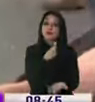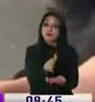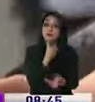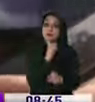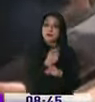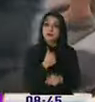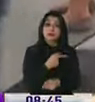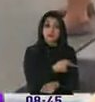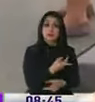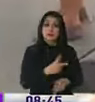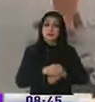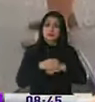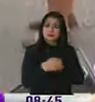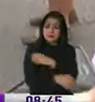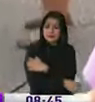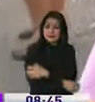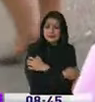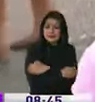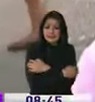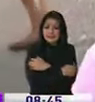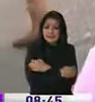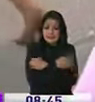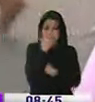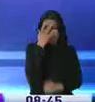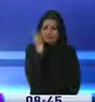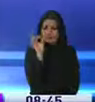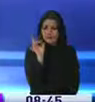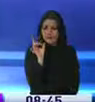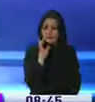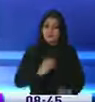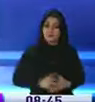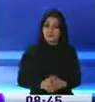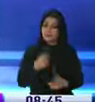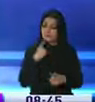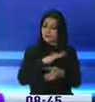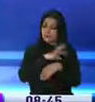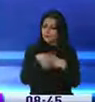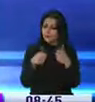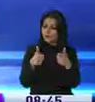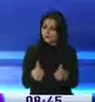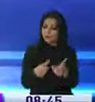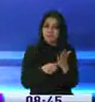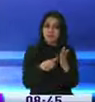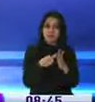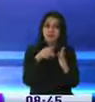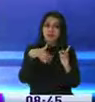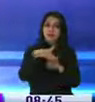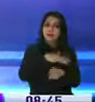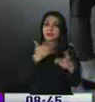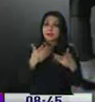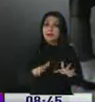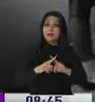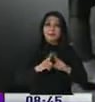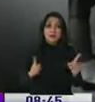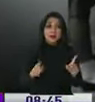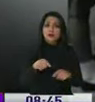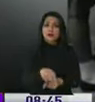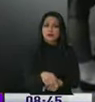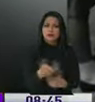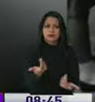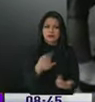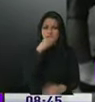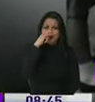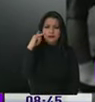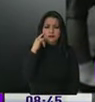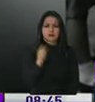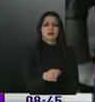así el cuerpo, me pica. La cabeza me comienza a doler. Dicen que todo está bien, que ya vino el Ministerio del Medio Ambiente, pero sin embargo los chicos están desmayándose allá.